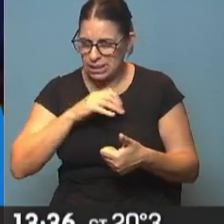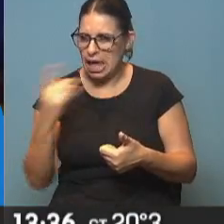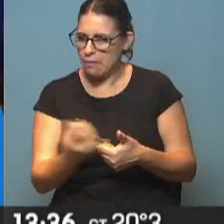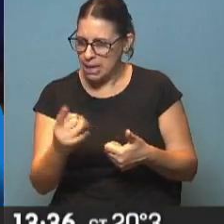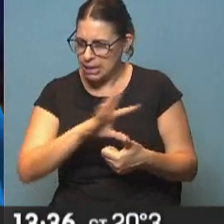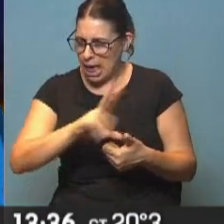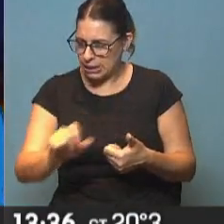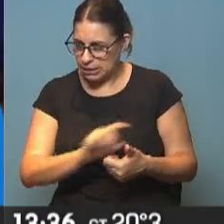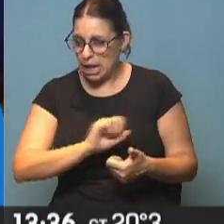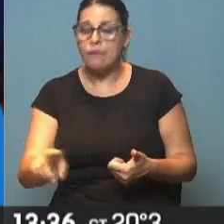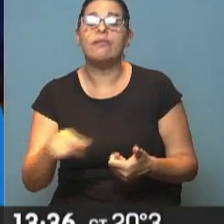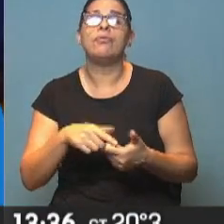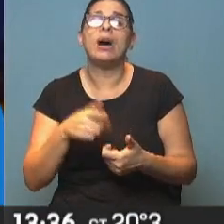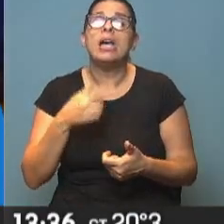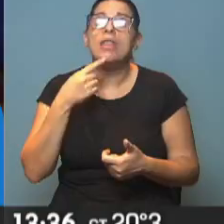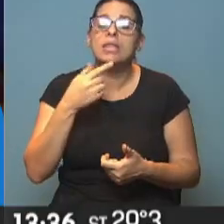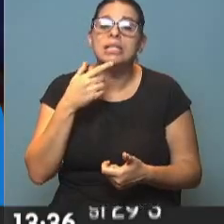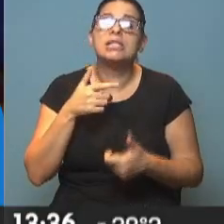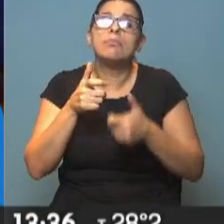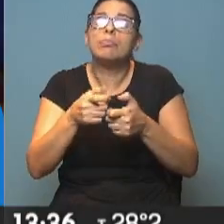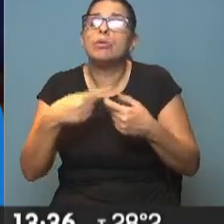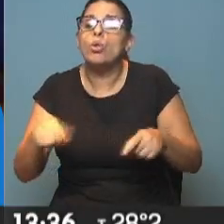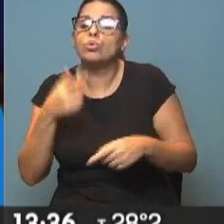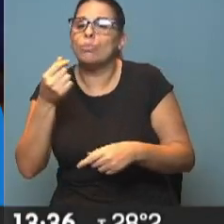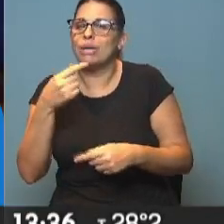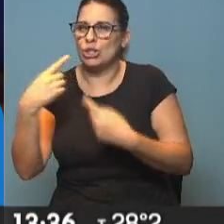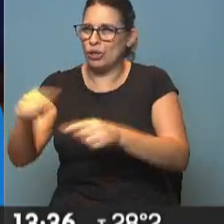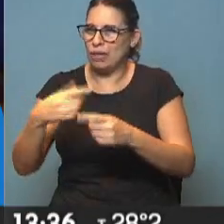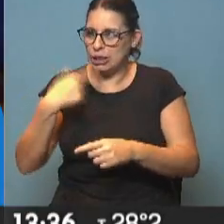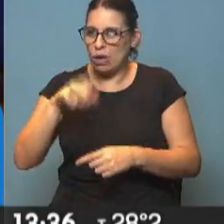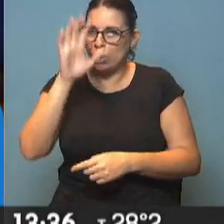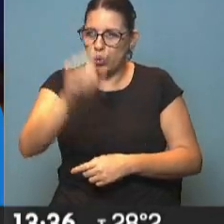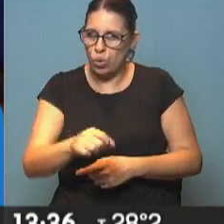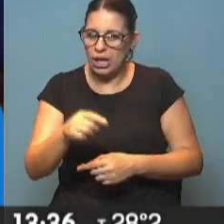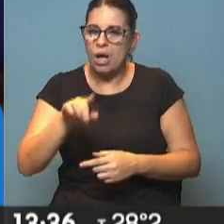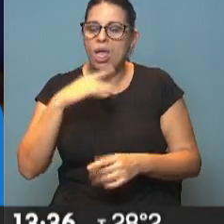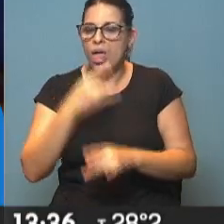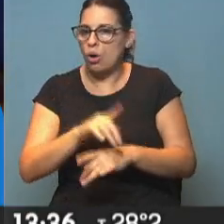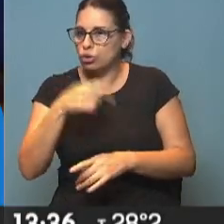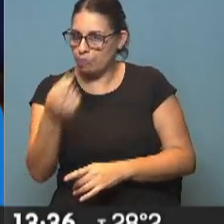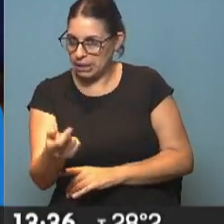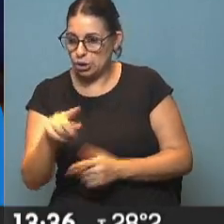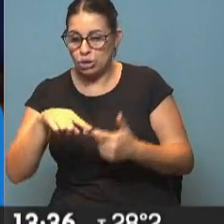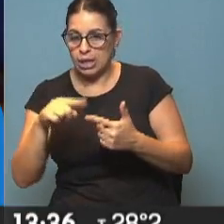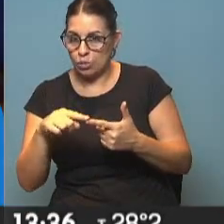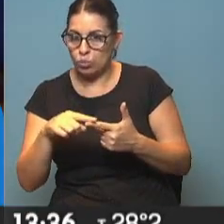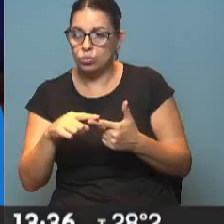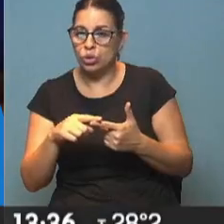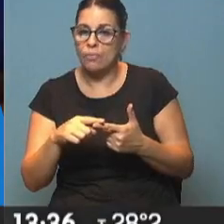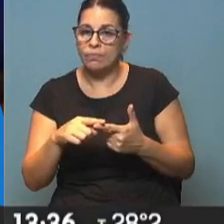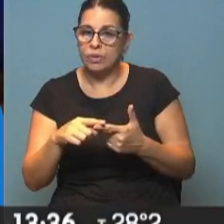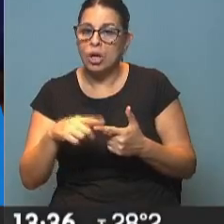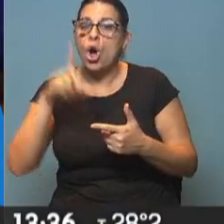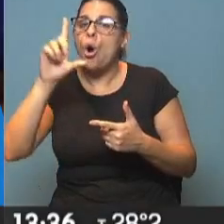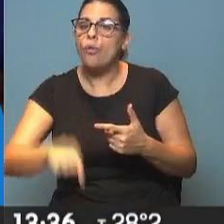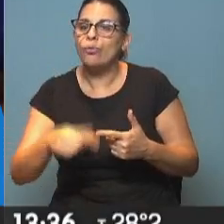engañaron al consumidor con el precio de un producto que después cuando lo fue a retirar no era tal segundo hay incumplimiento de